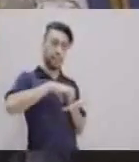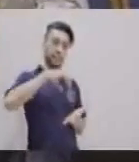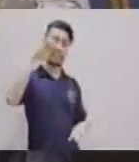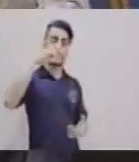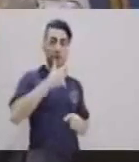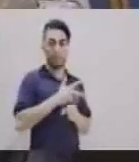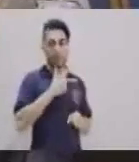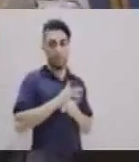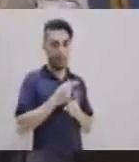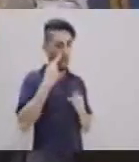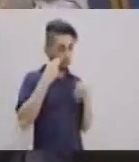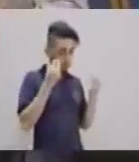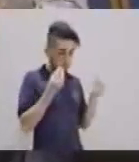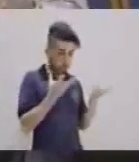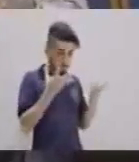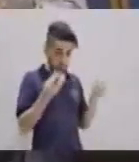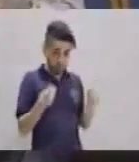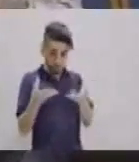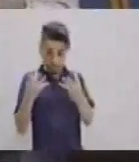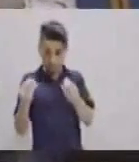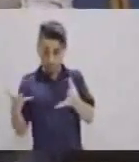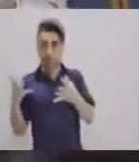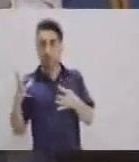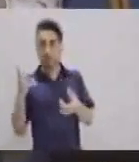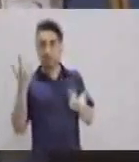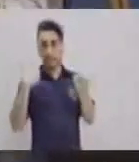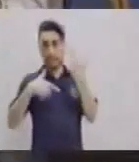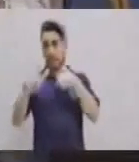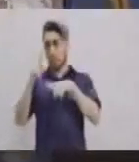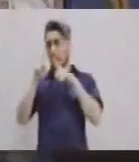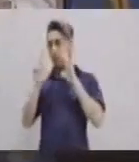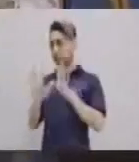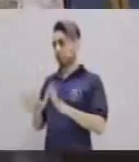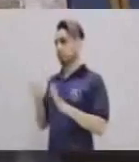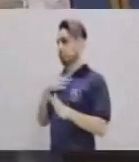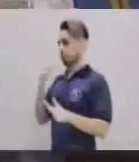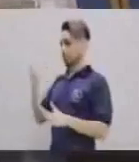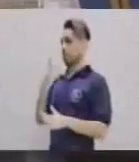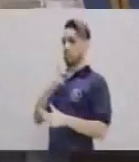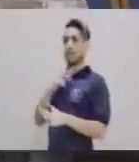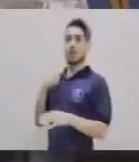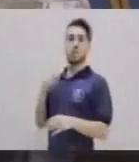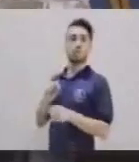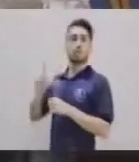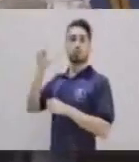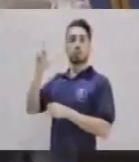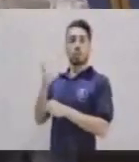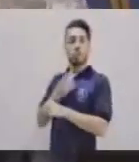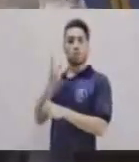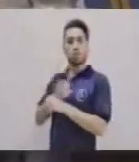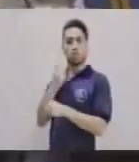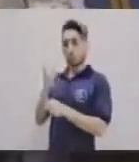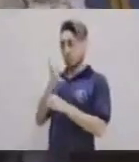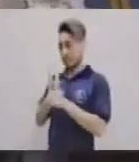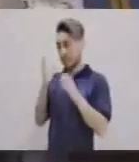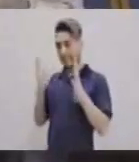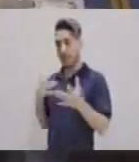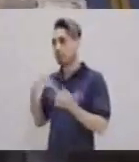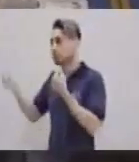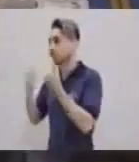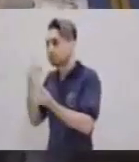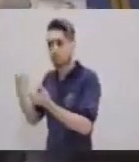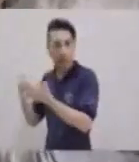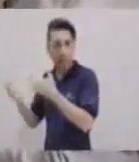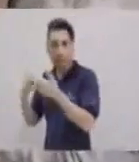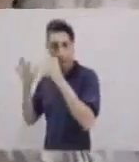decir, y resaltando todas esas características que en un lenguaje chapín pues utilizamos todos los guatemaltecos al momento de hablar con cualquier persona, ¿verdad?